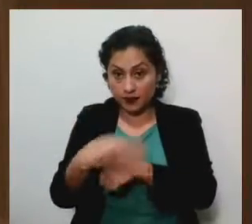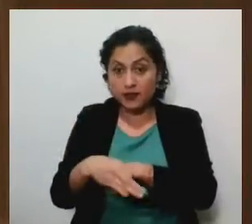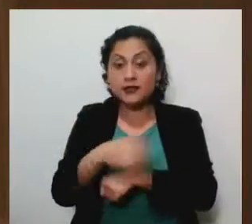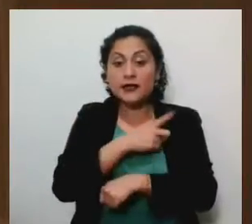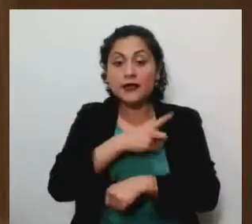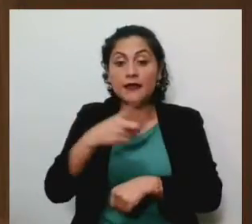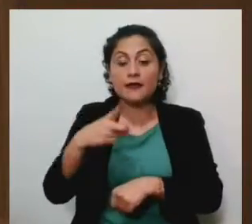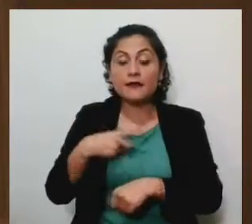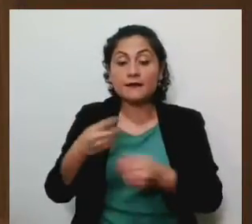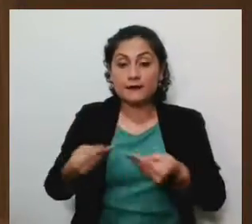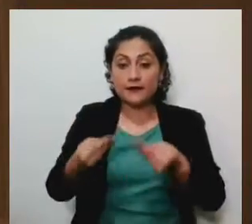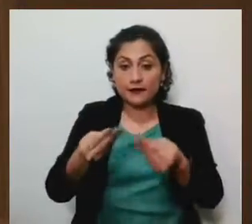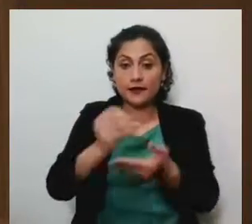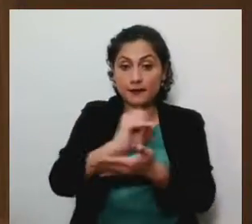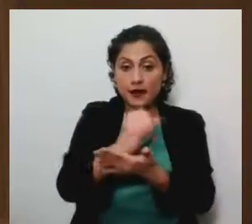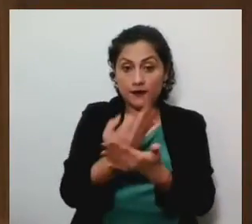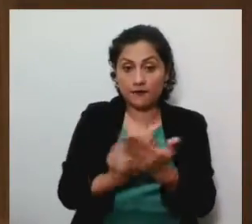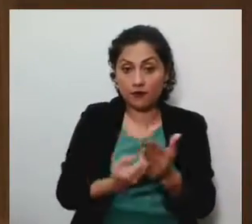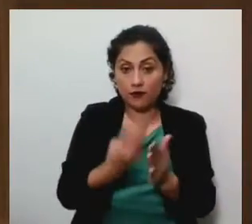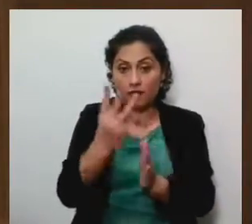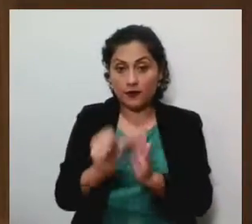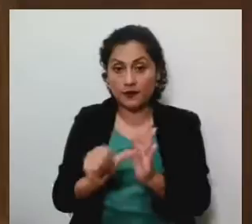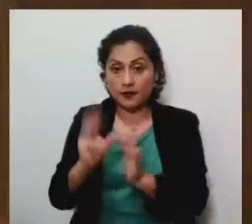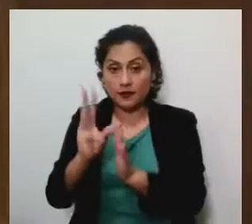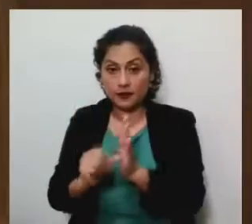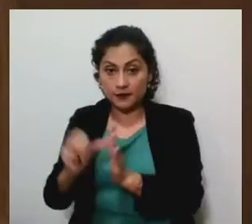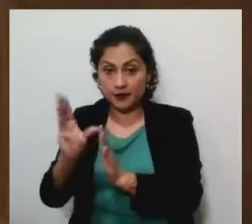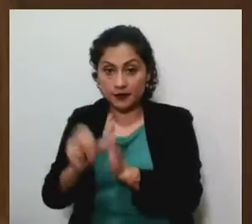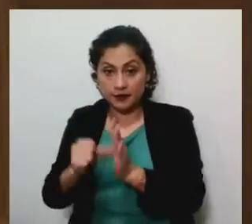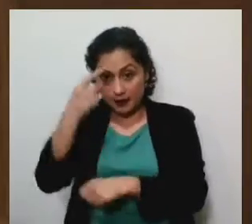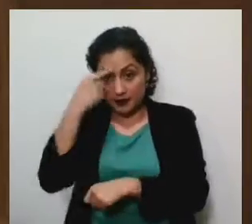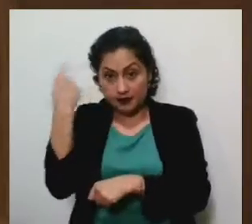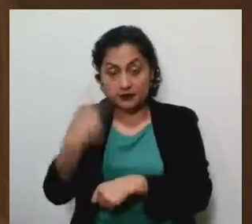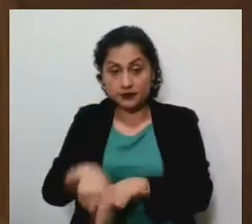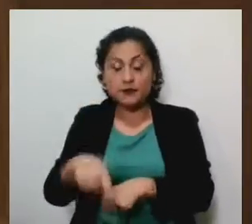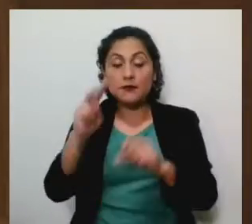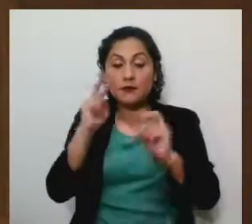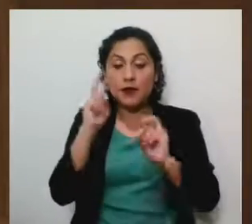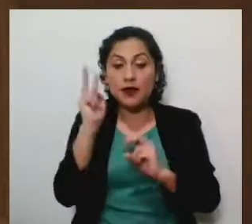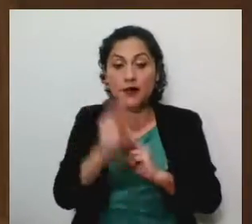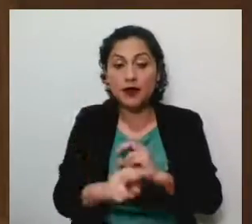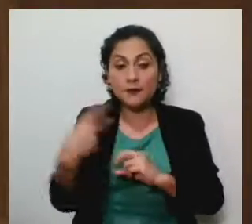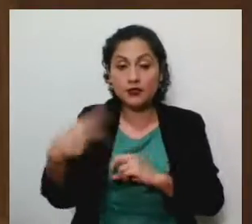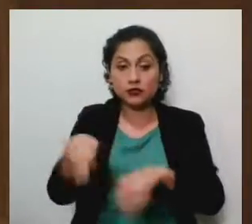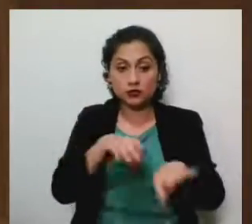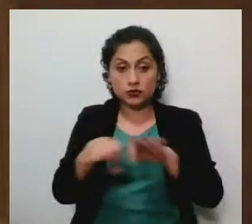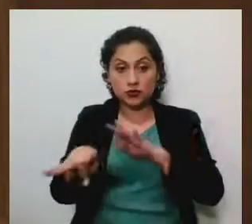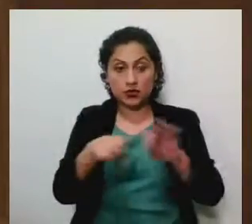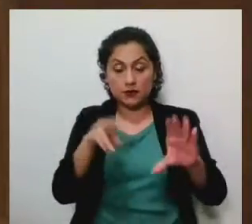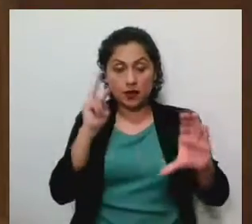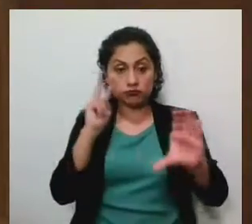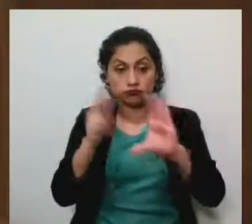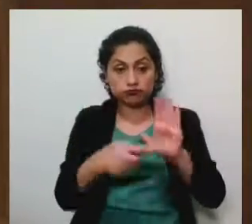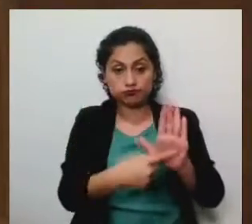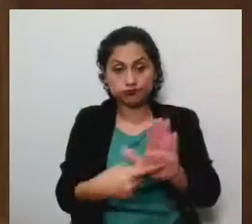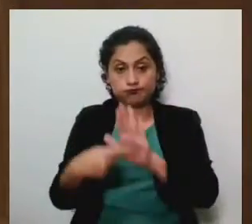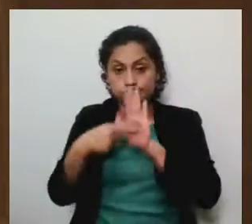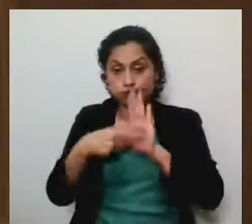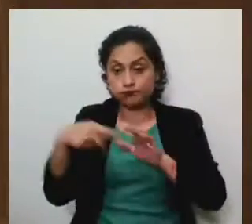un informe trimestral que permita conocer y transparentar el desarrollo de sus actividades, trabajos y gestiones